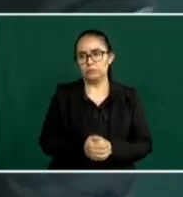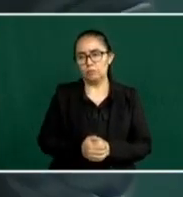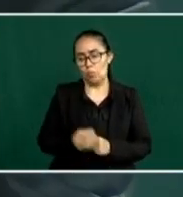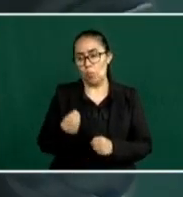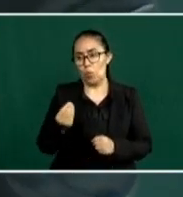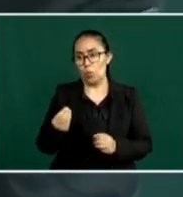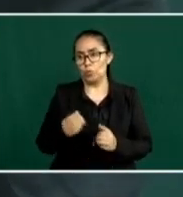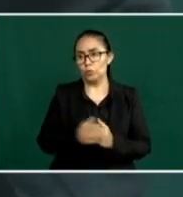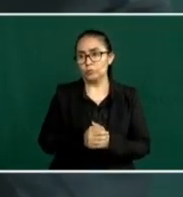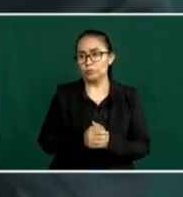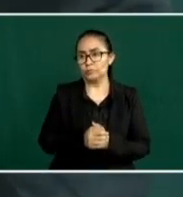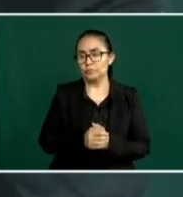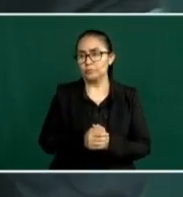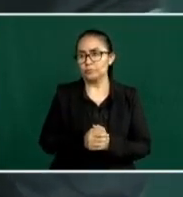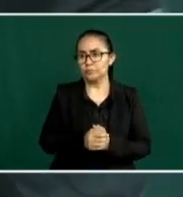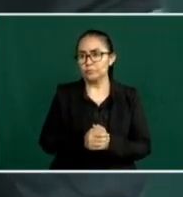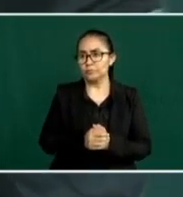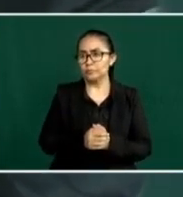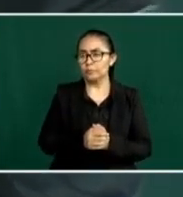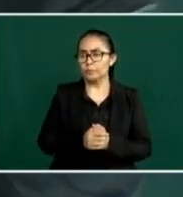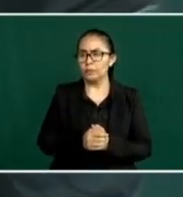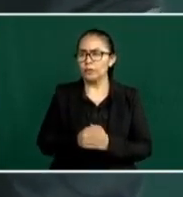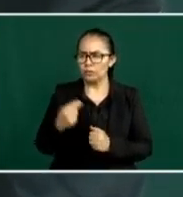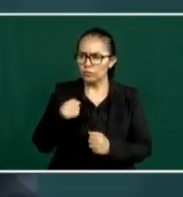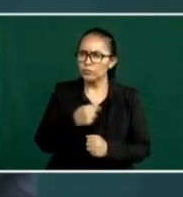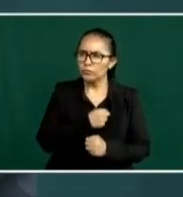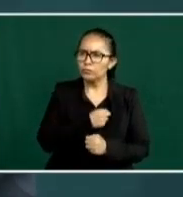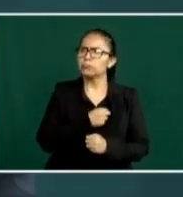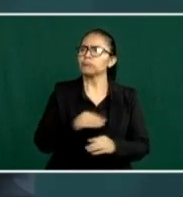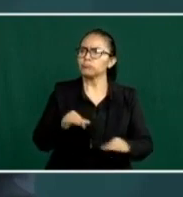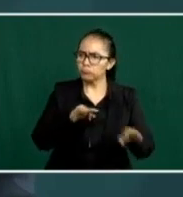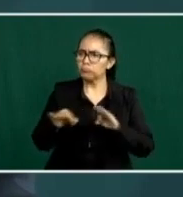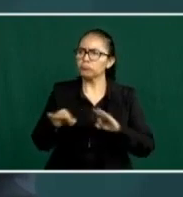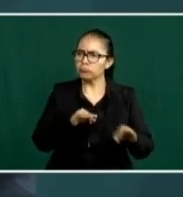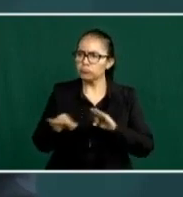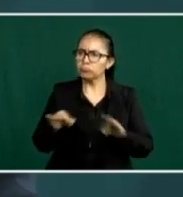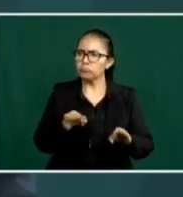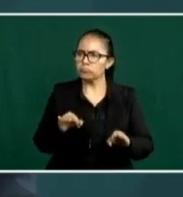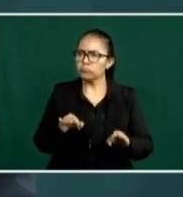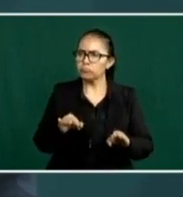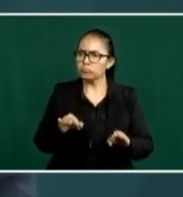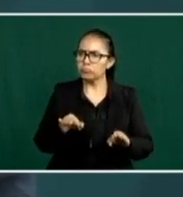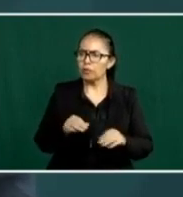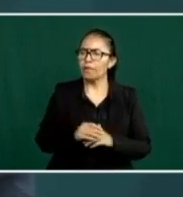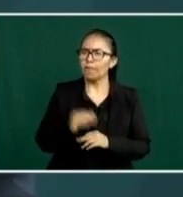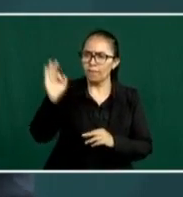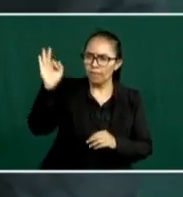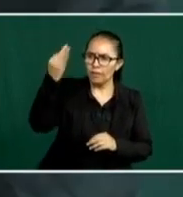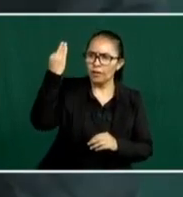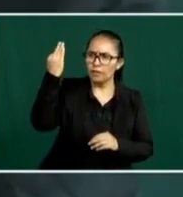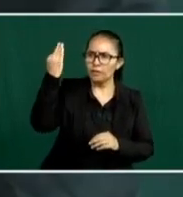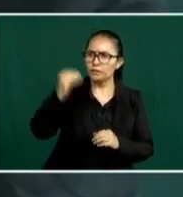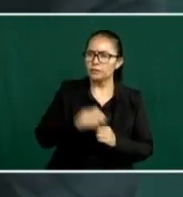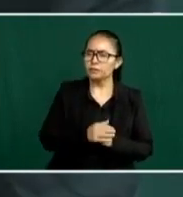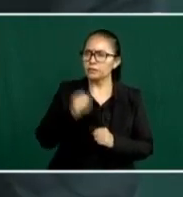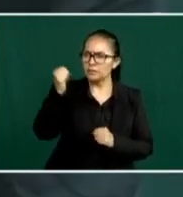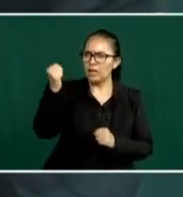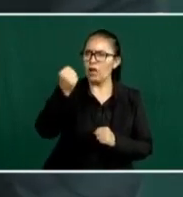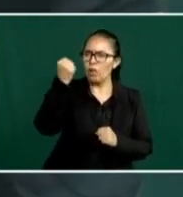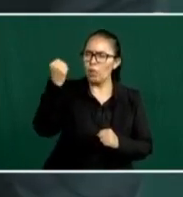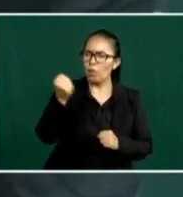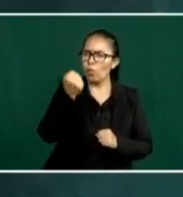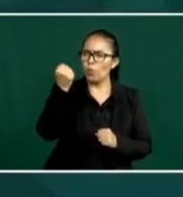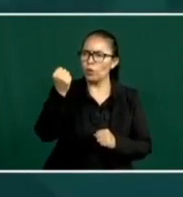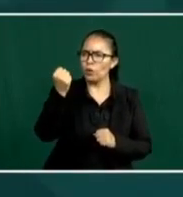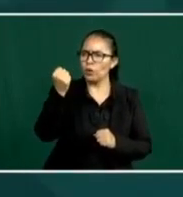no solo la virtud, no solo el trabajo, la perseverancia, la suerte,